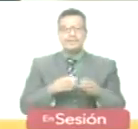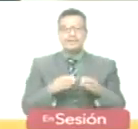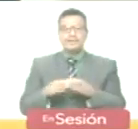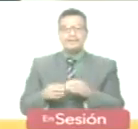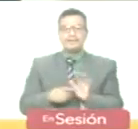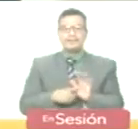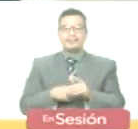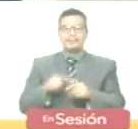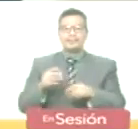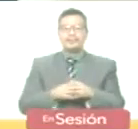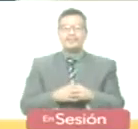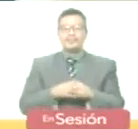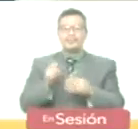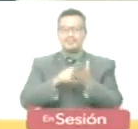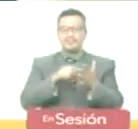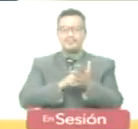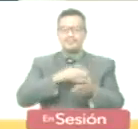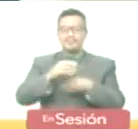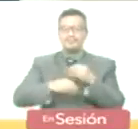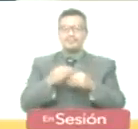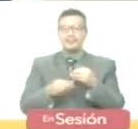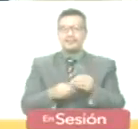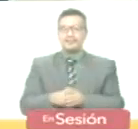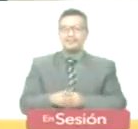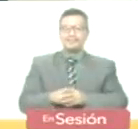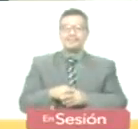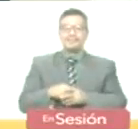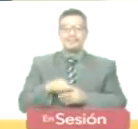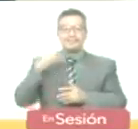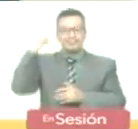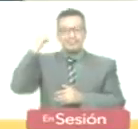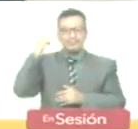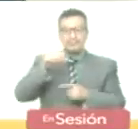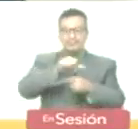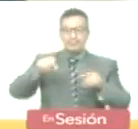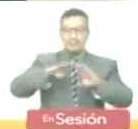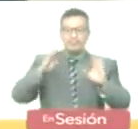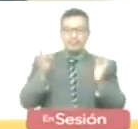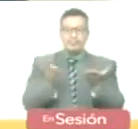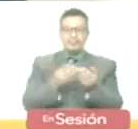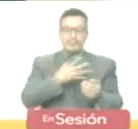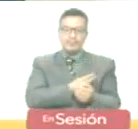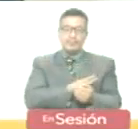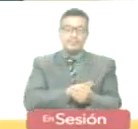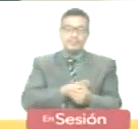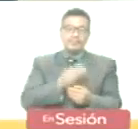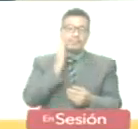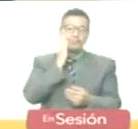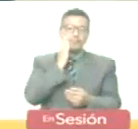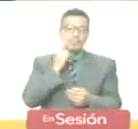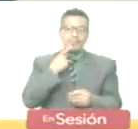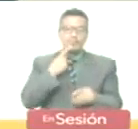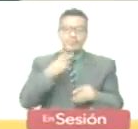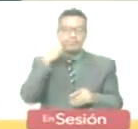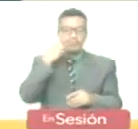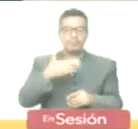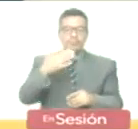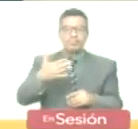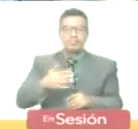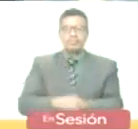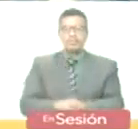este punto relacionado con conmemorar la Semana Mundial de la Lactancia Materna, sírvanse a manifestarlo con la señal de